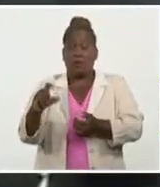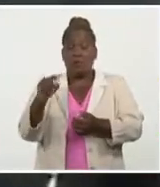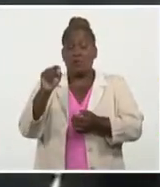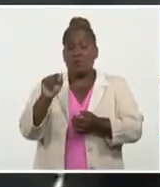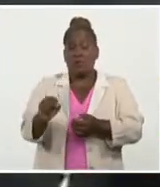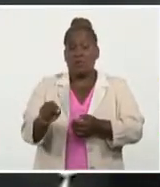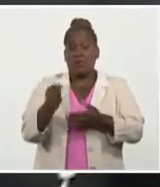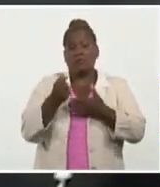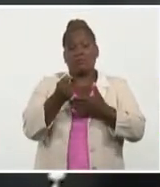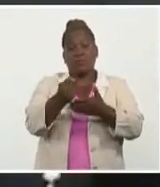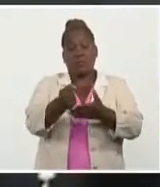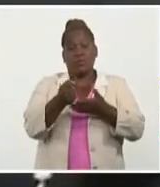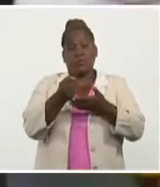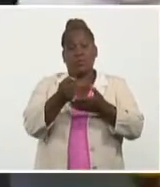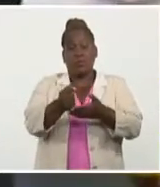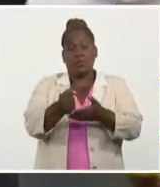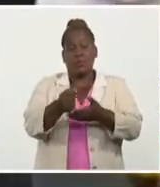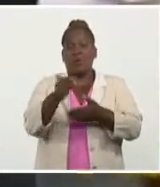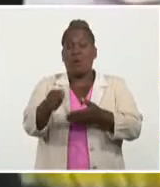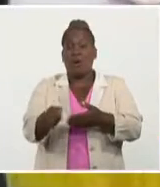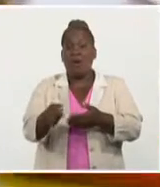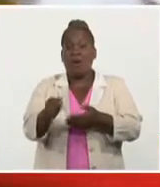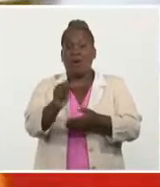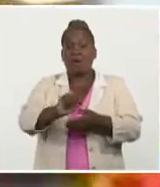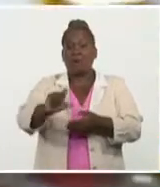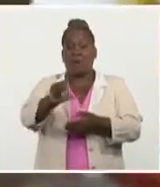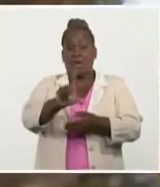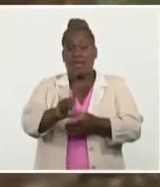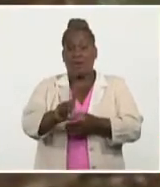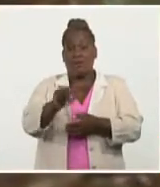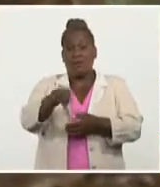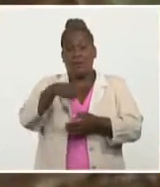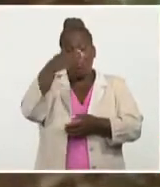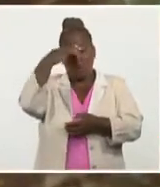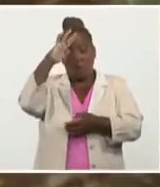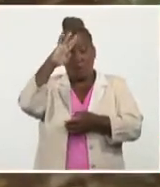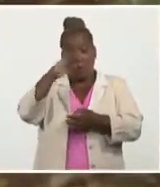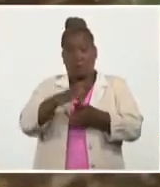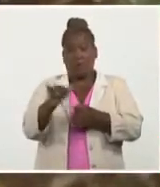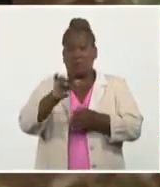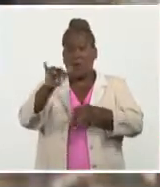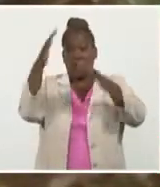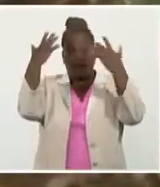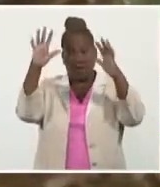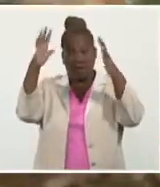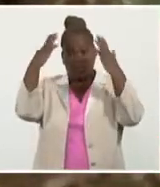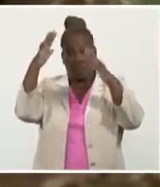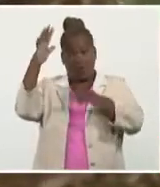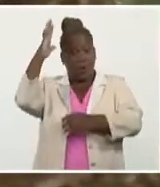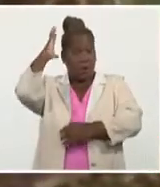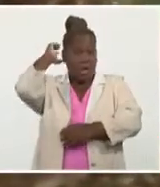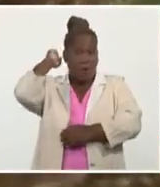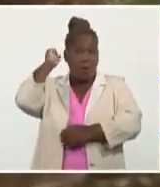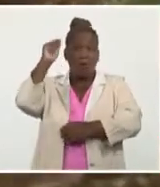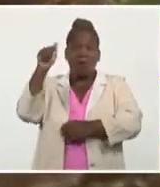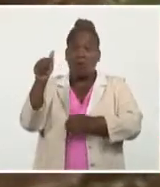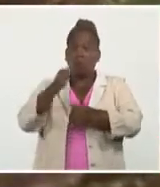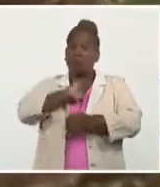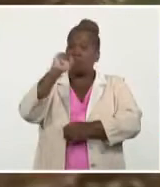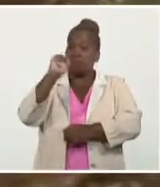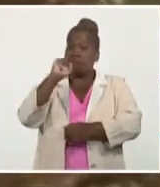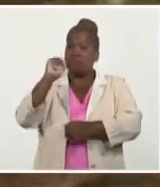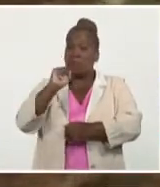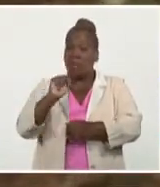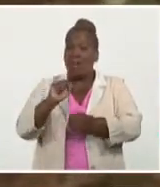significativas contribuciones a la construcción del socialismo en la nación caribeña. También lo felicitó por la exitosa celebración del octavo congreso del